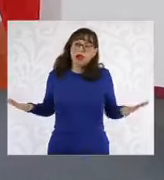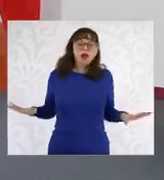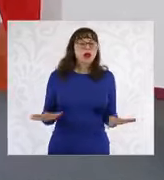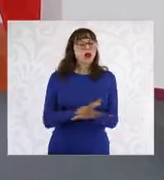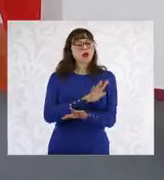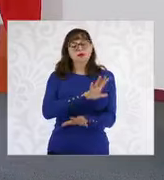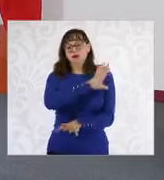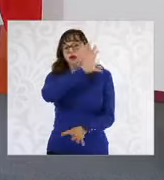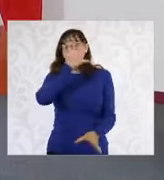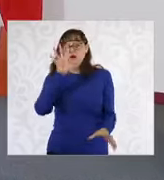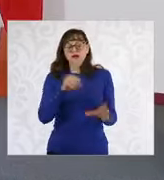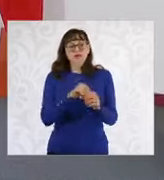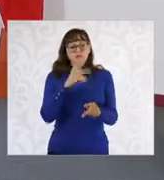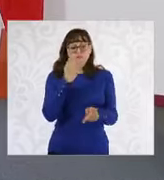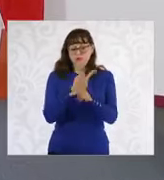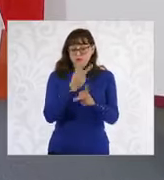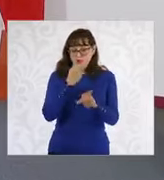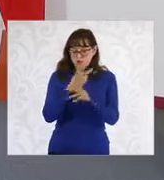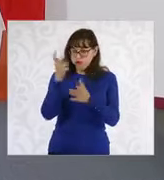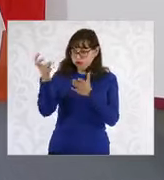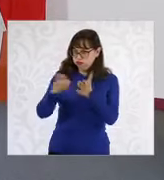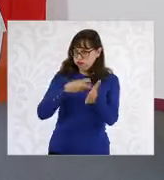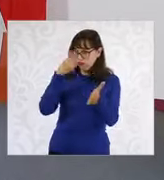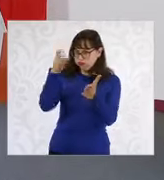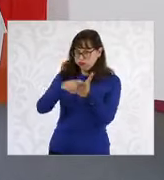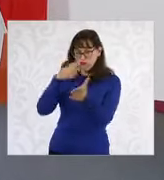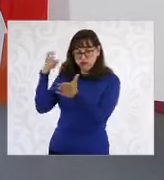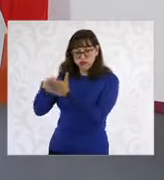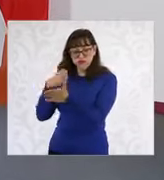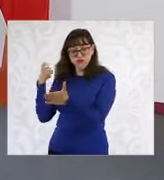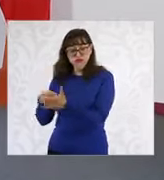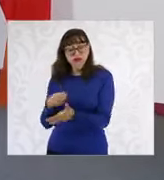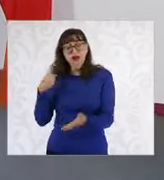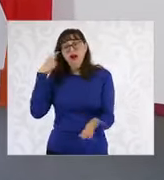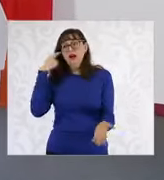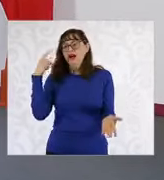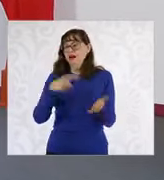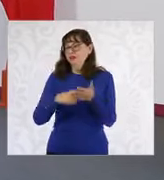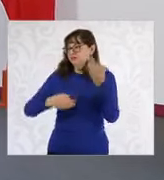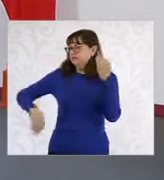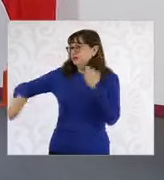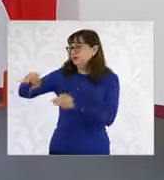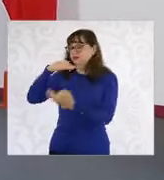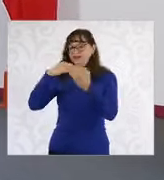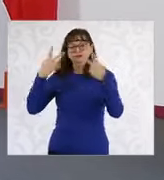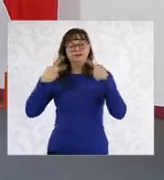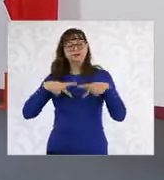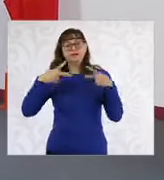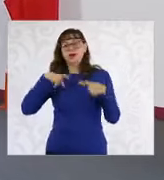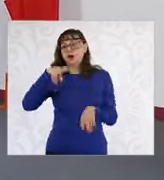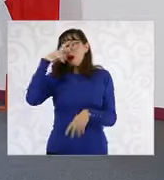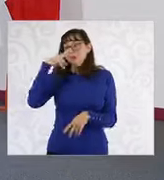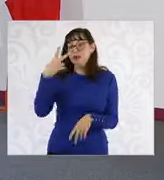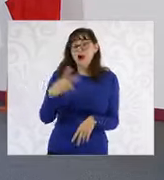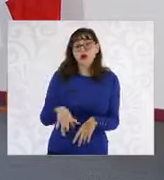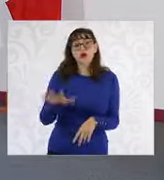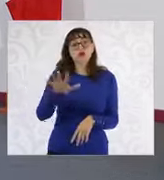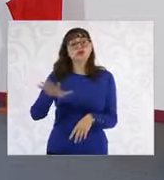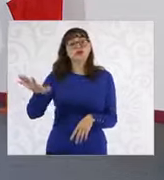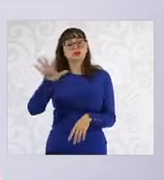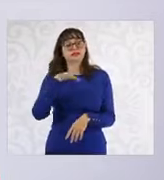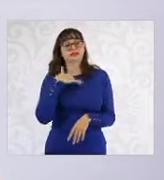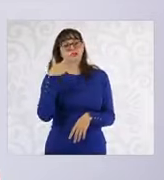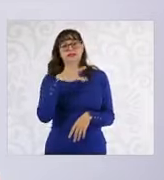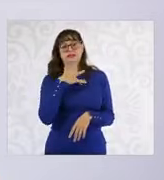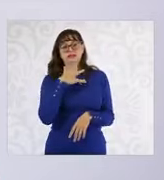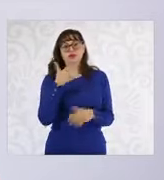la educación media superior. Nosotros, y yo creo que todo el pueblo de México y todas las mexicanas y mexicanos, queremos que